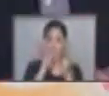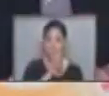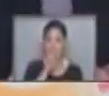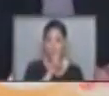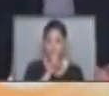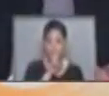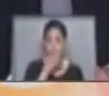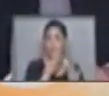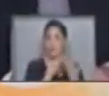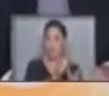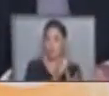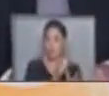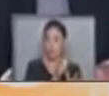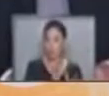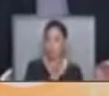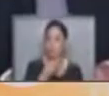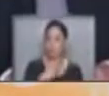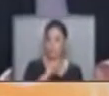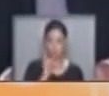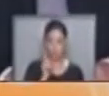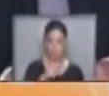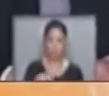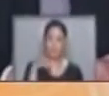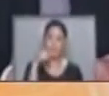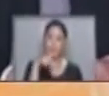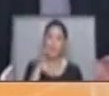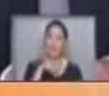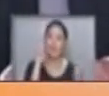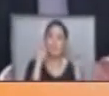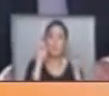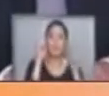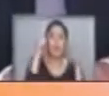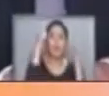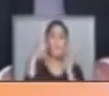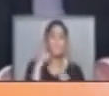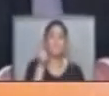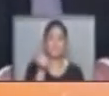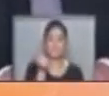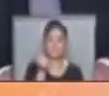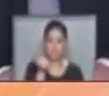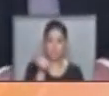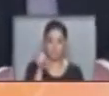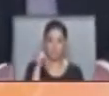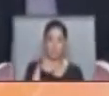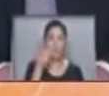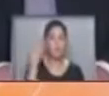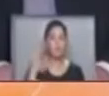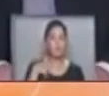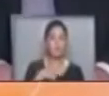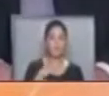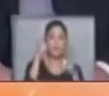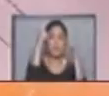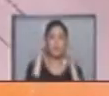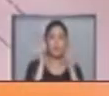comunidad holandesa en general sale a las calles a festejar. Fiesta de todo tipo, la gente come, bebe, es un momento